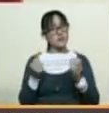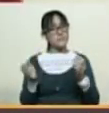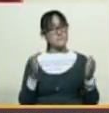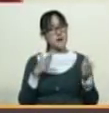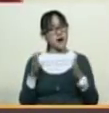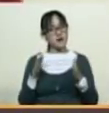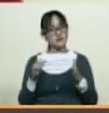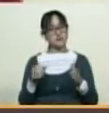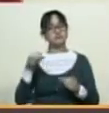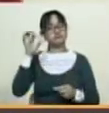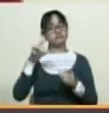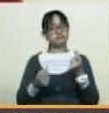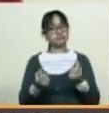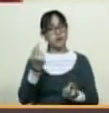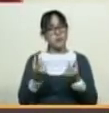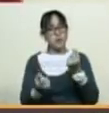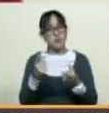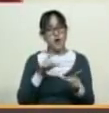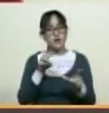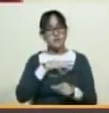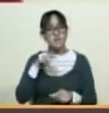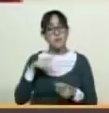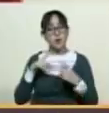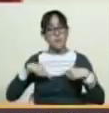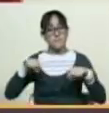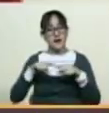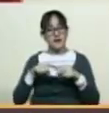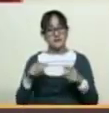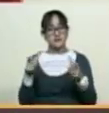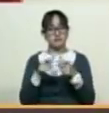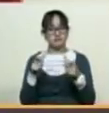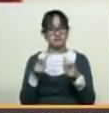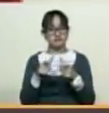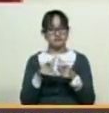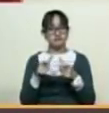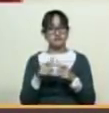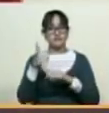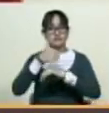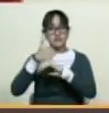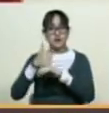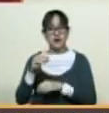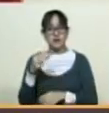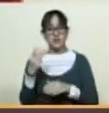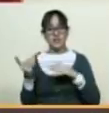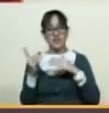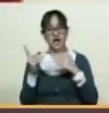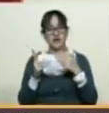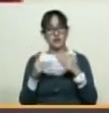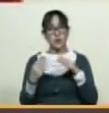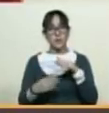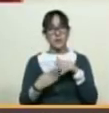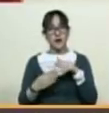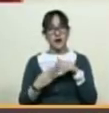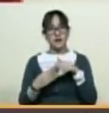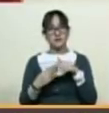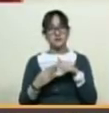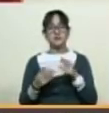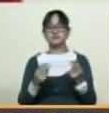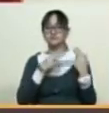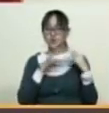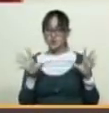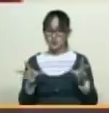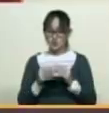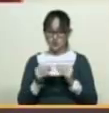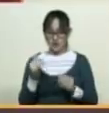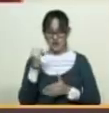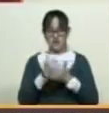se realizó el sorteo de los miembros de mesa, juntas regionales y municipales, y la base de datos utilizada correspondió a la totalidad de